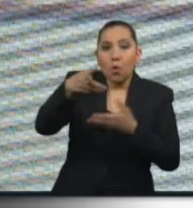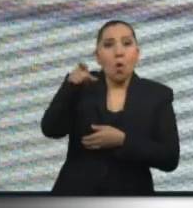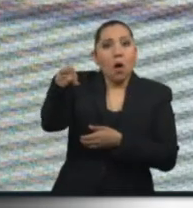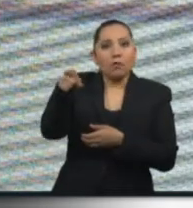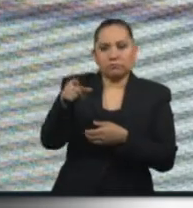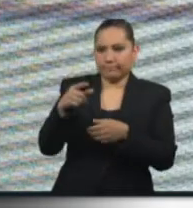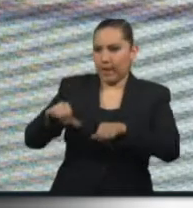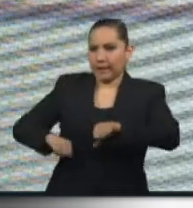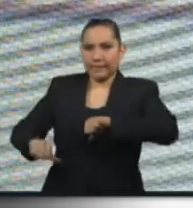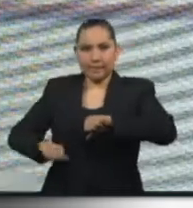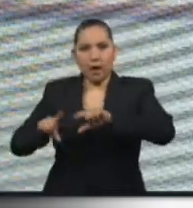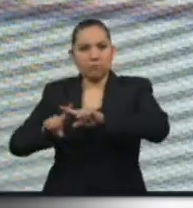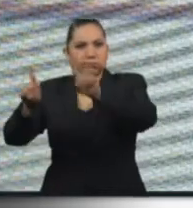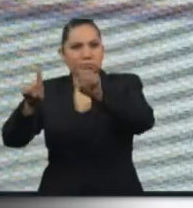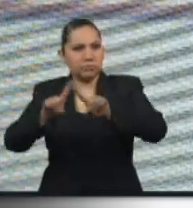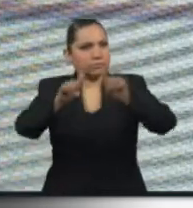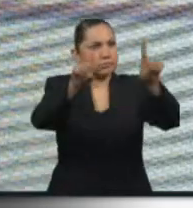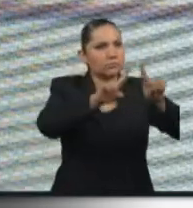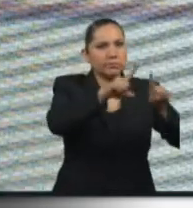de las entidades federativas.